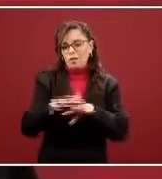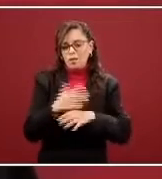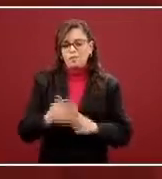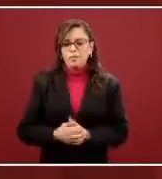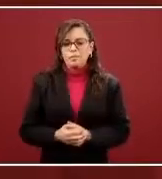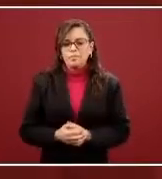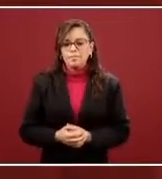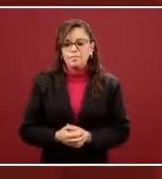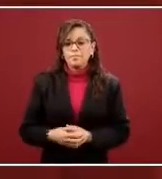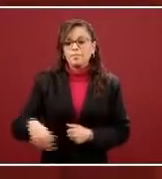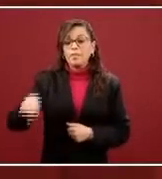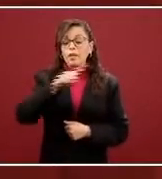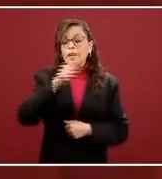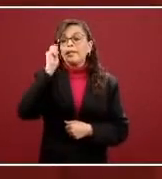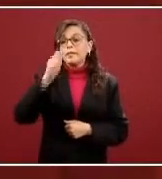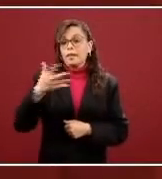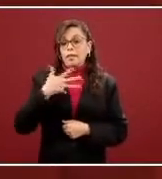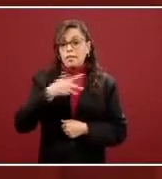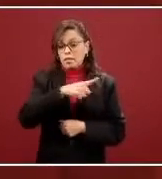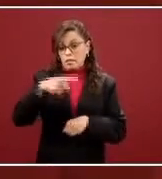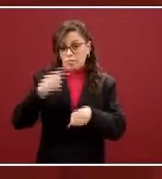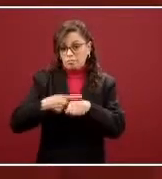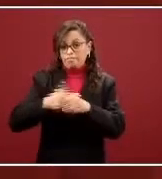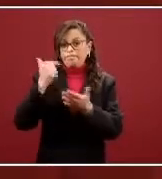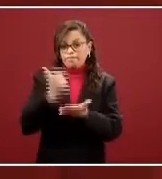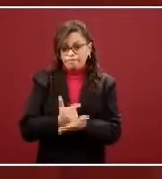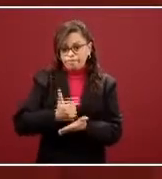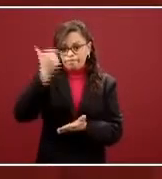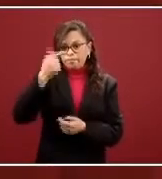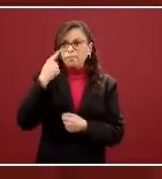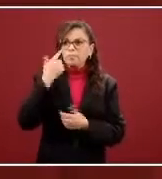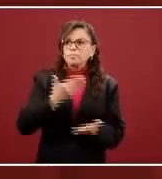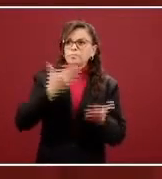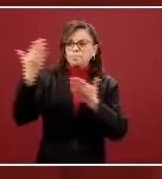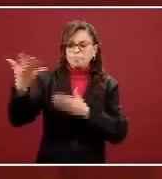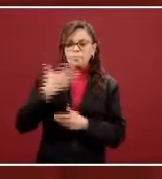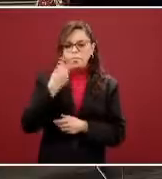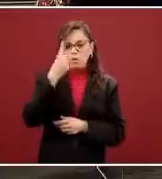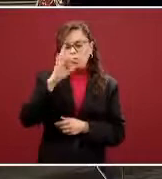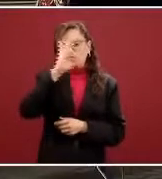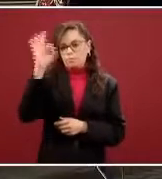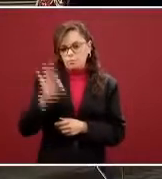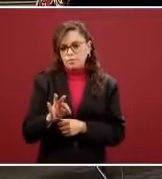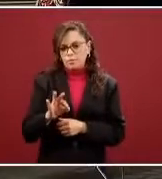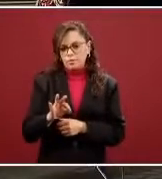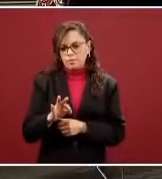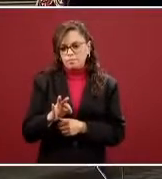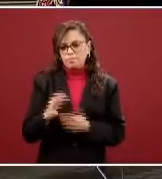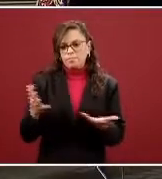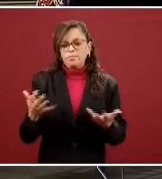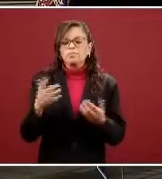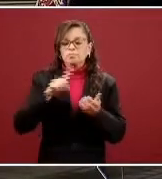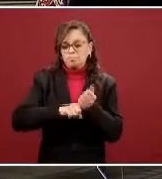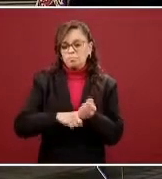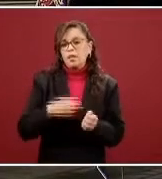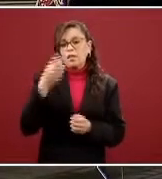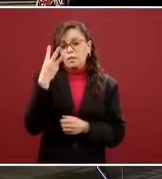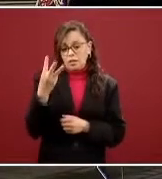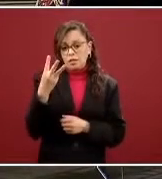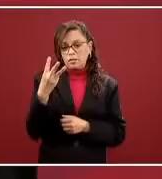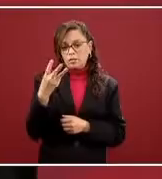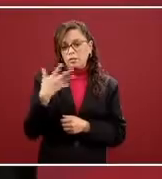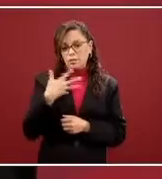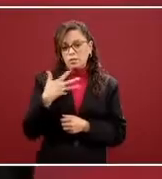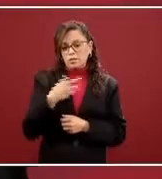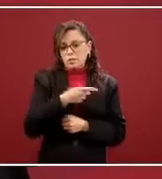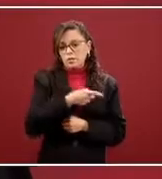graves, presentábamos en la gráfica, representan un 2%, lo cual significa que son 3 casos los que en